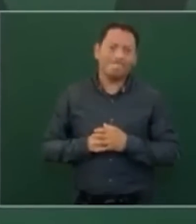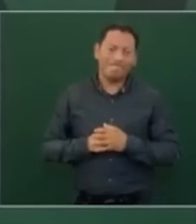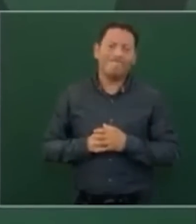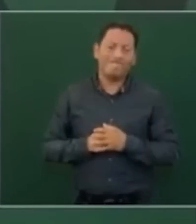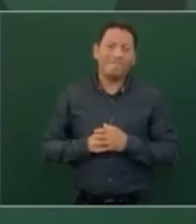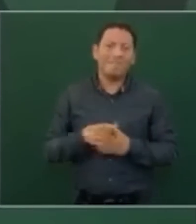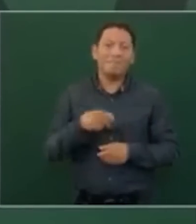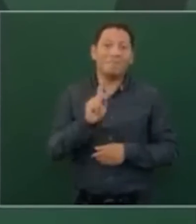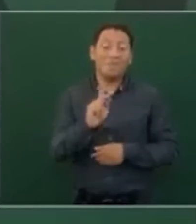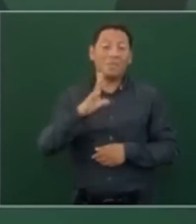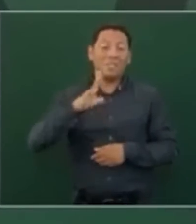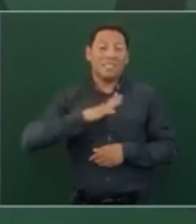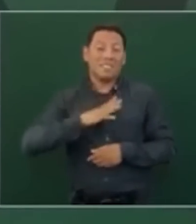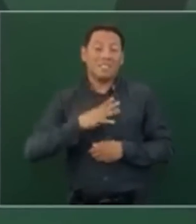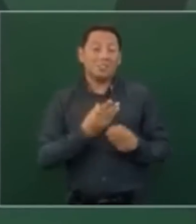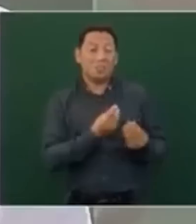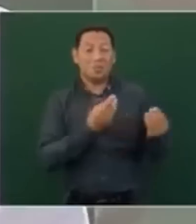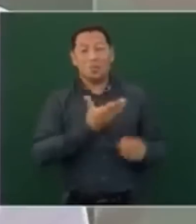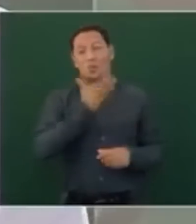hay mucha amnesia.